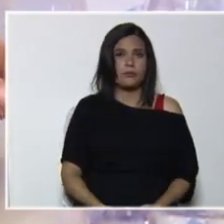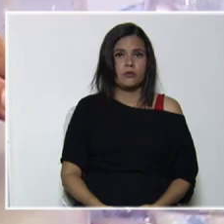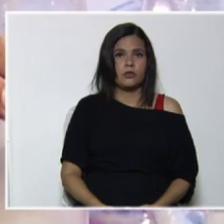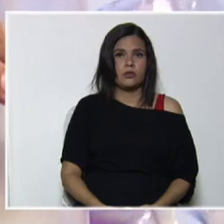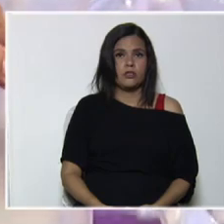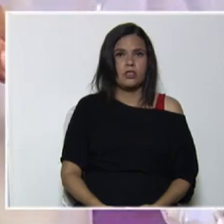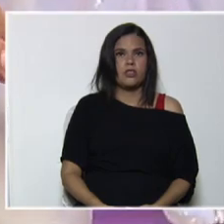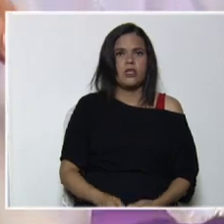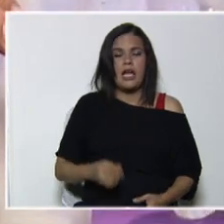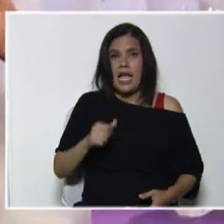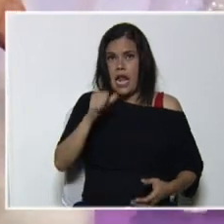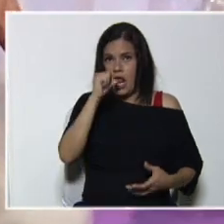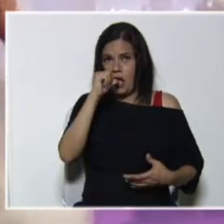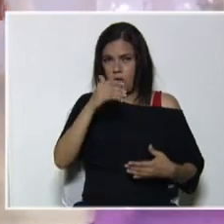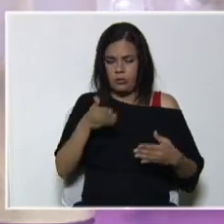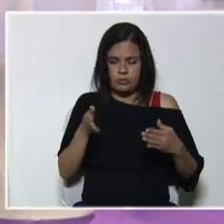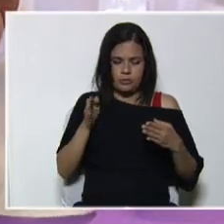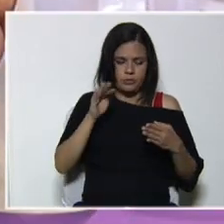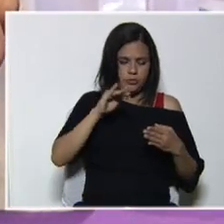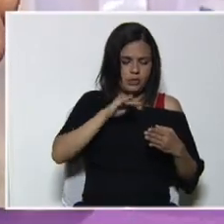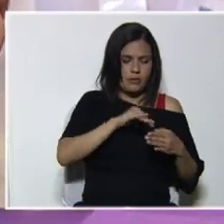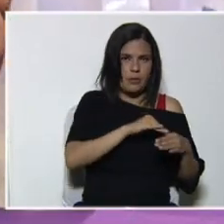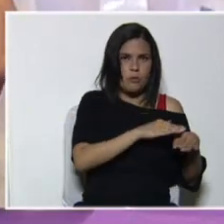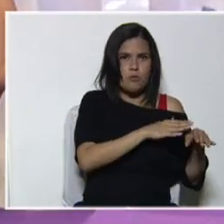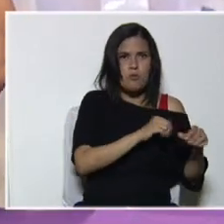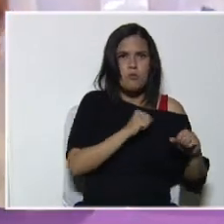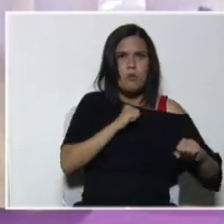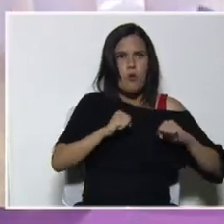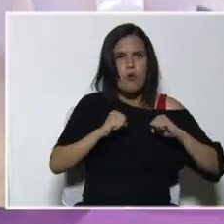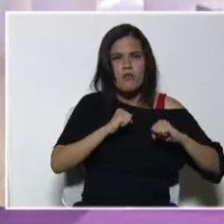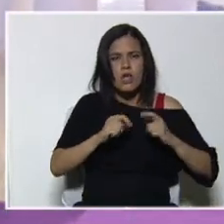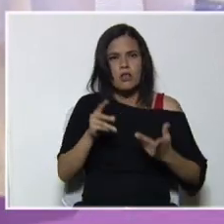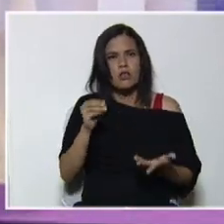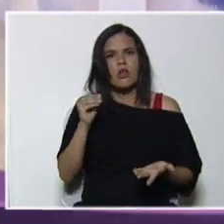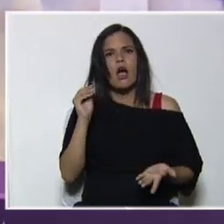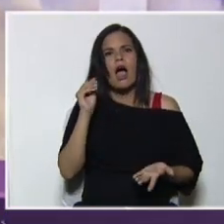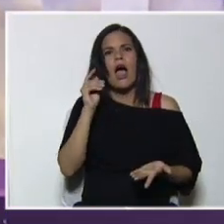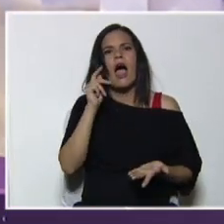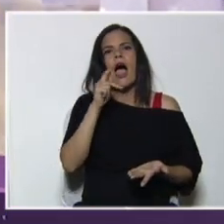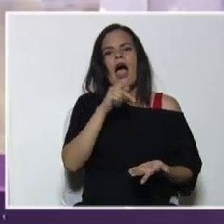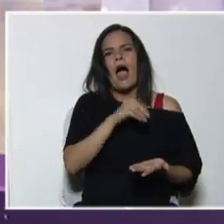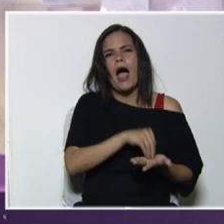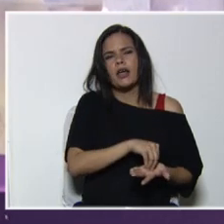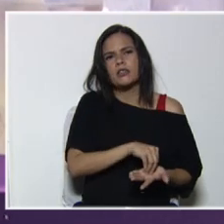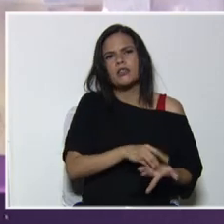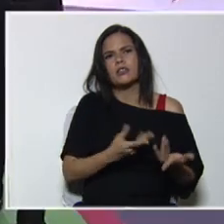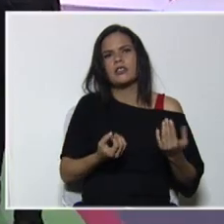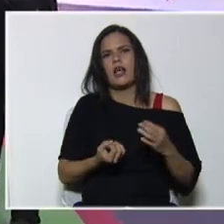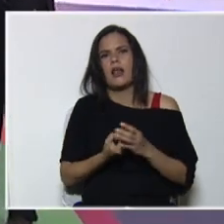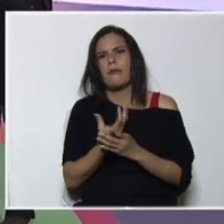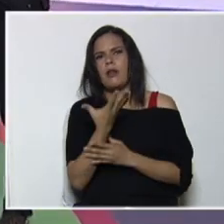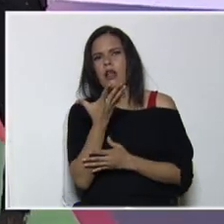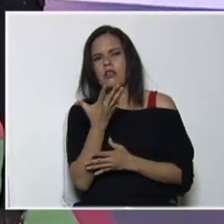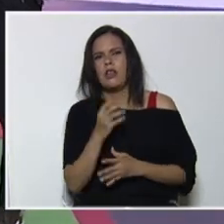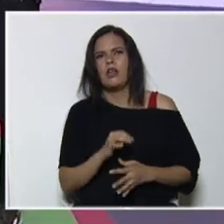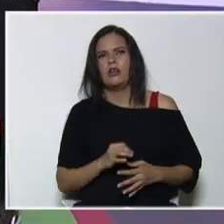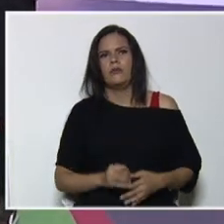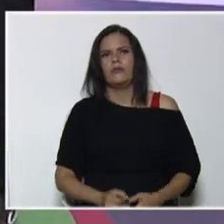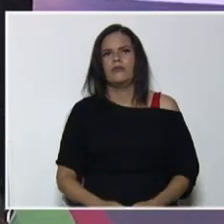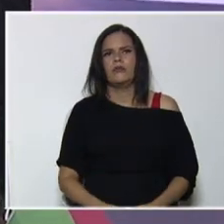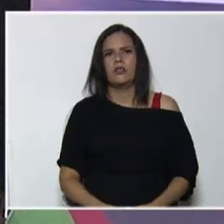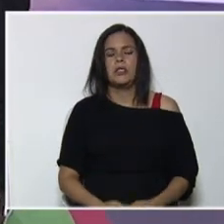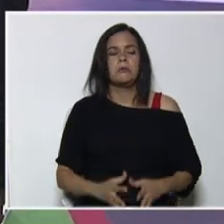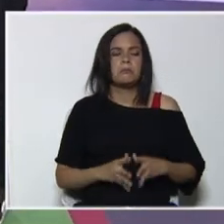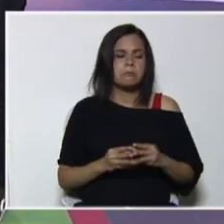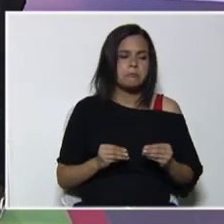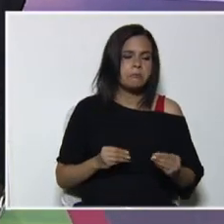va trasladando el agua hacia la planta y ese terreno va a irse humedeciendo frecuentemente, sin necesidad